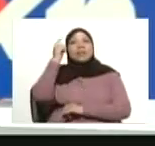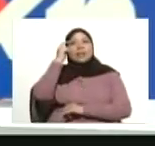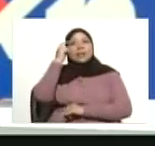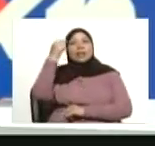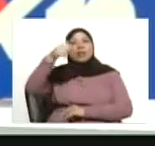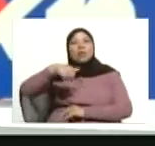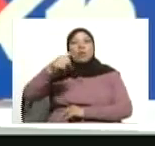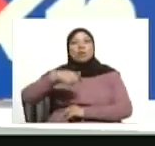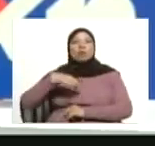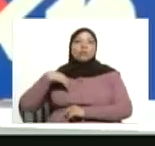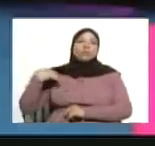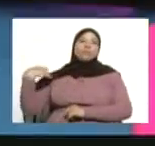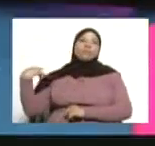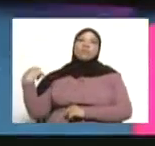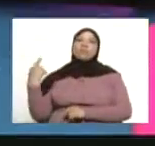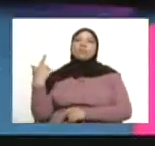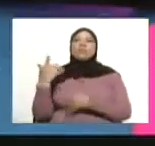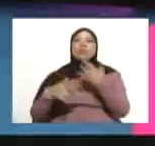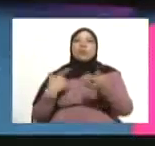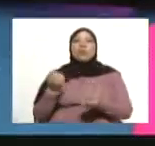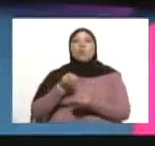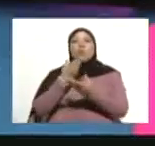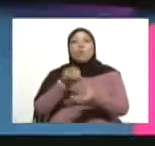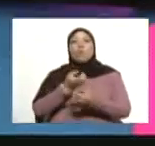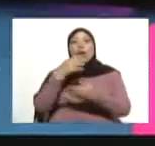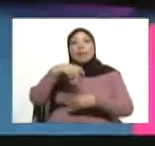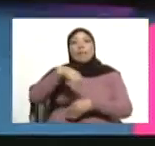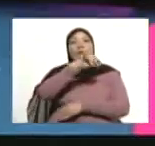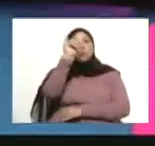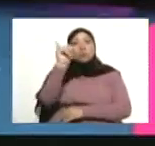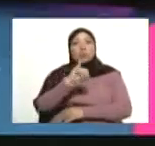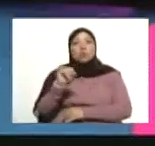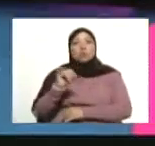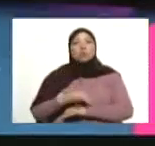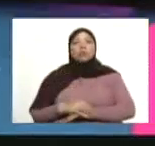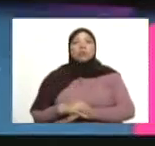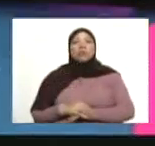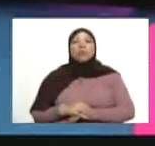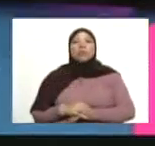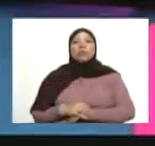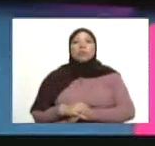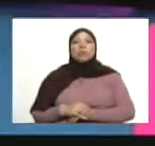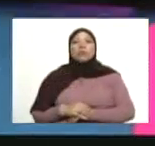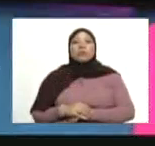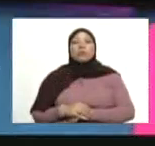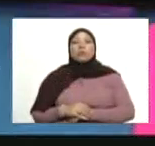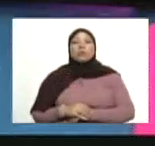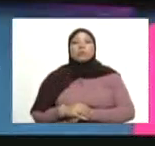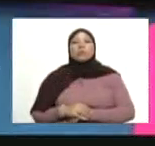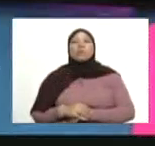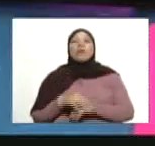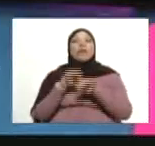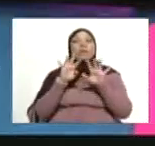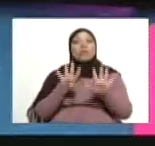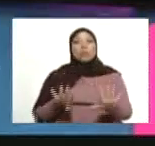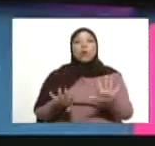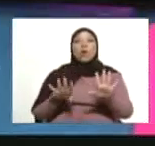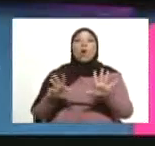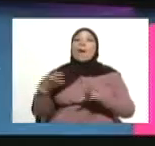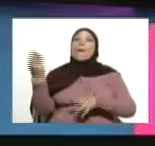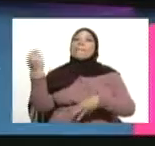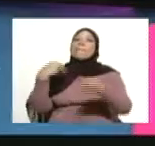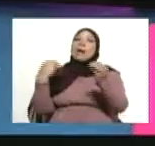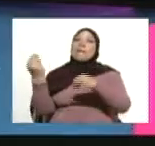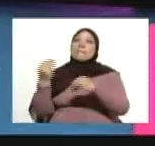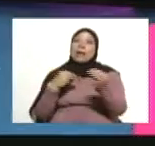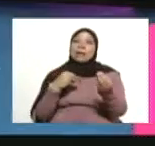Jocelyn. Así es, presidente. Como usted mencionaba, el estado Zulia. Un caso que pudimos conocer en la emisión número 9 de Con Maduro Más y